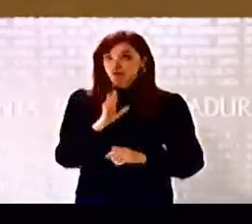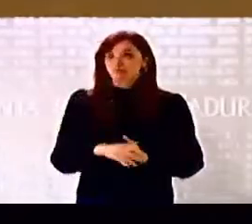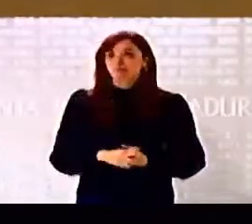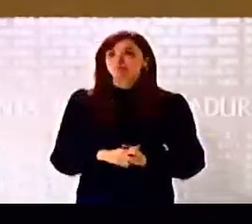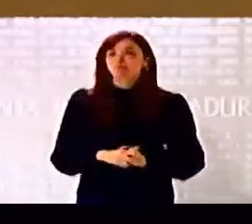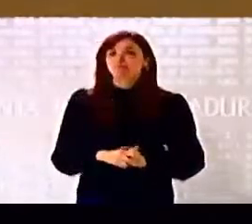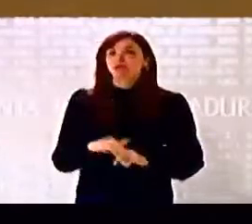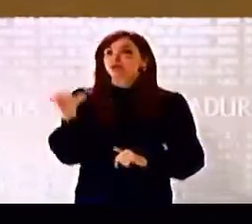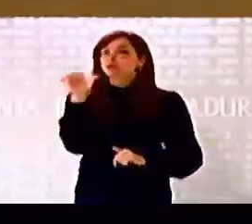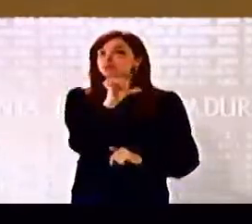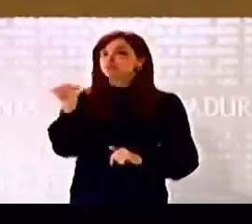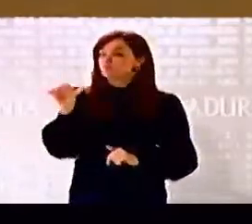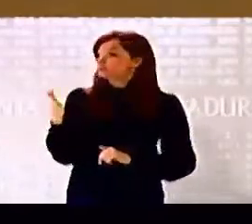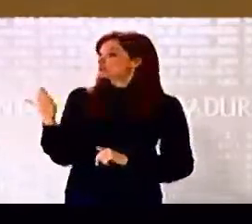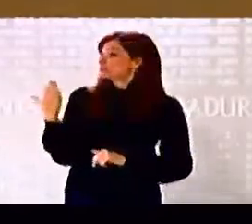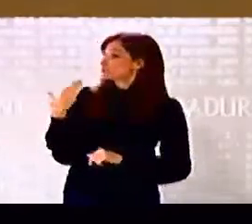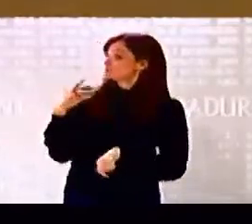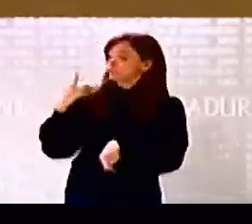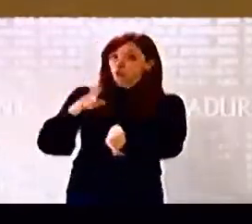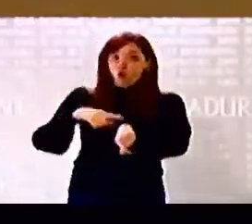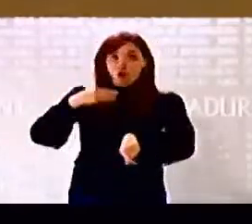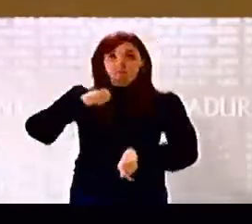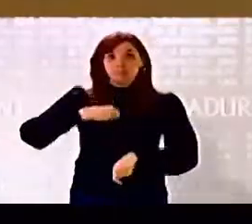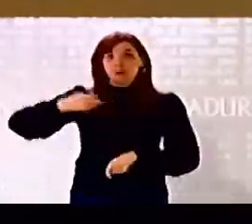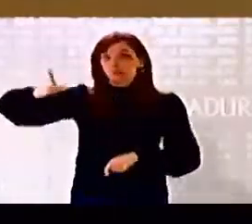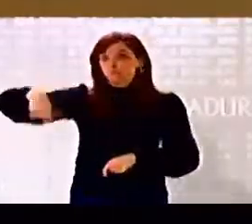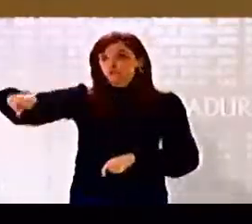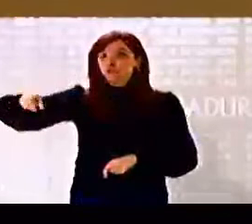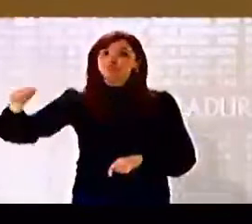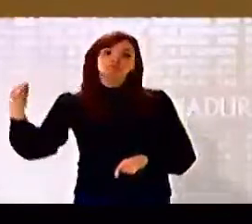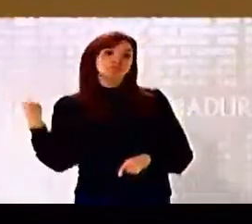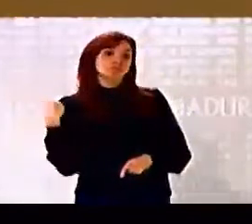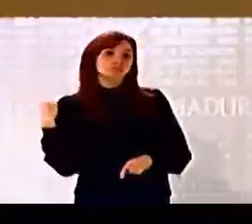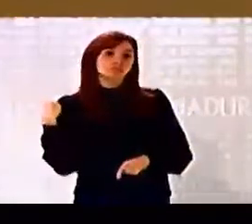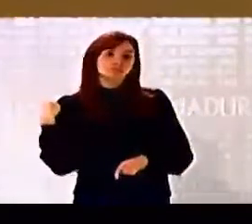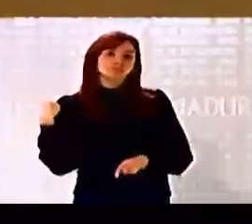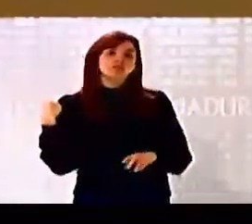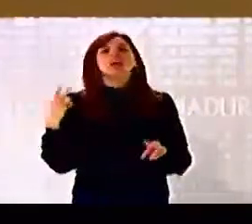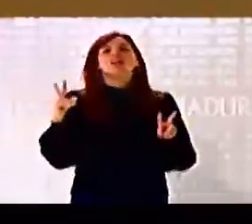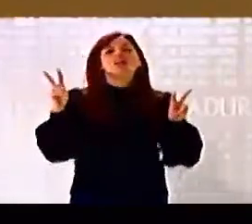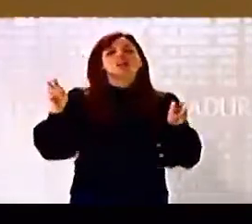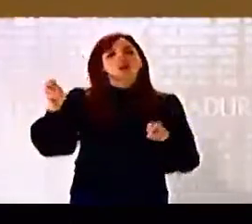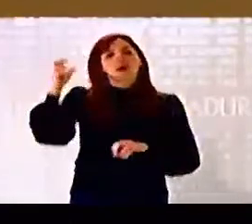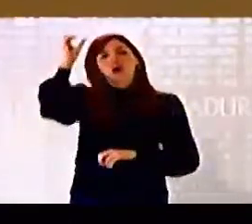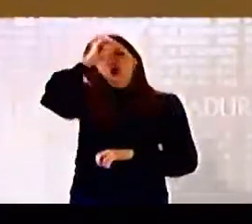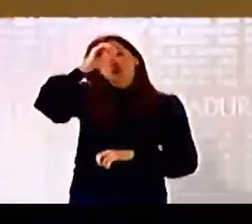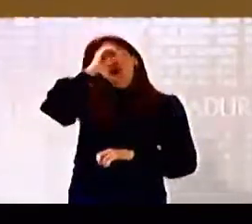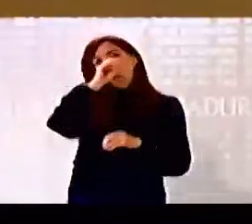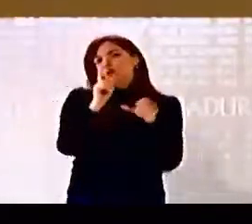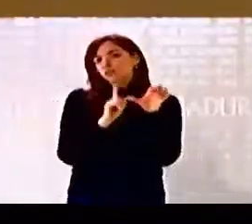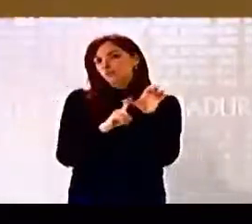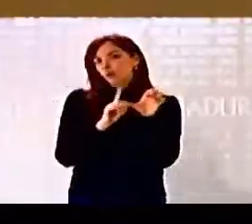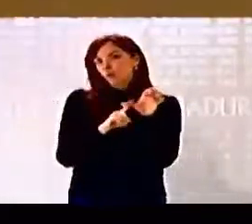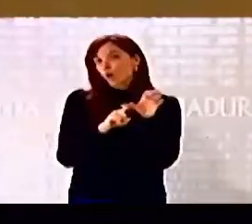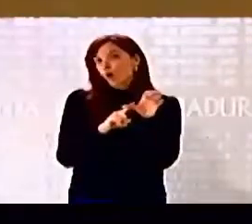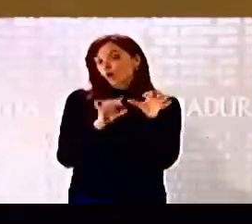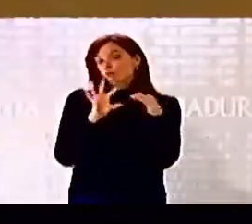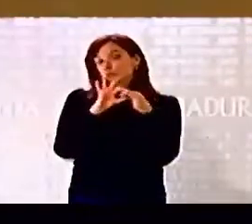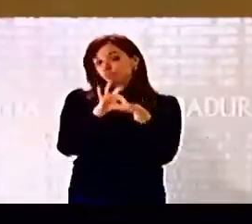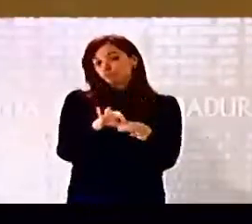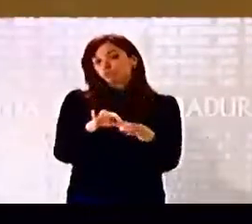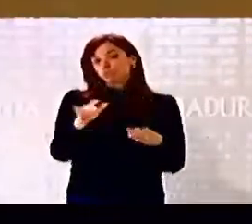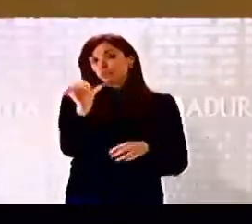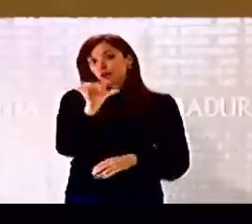La semana pasada, a esta misma hora, ustedes me preguntaban por el posicionamiento inicial de Extremadura respecto de la Semana